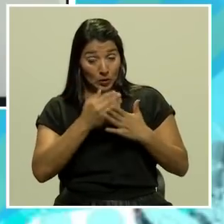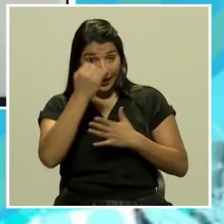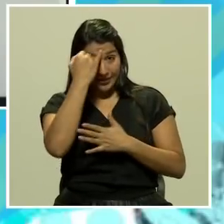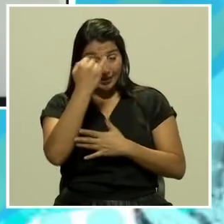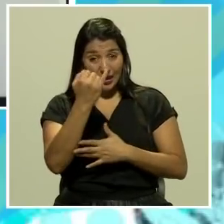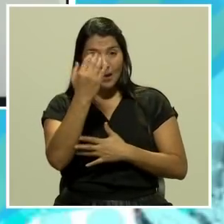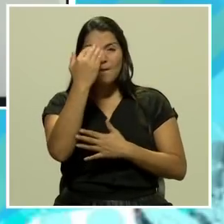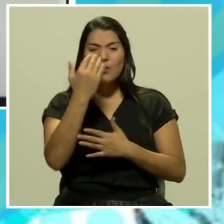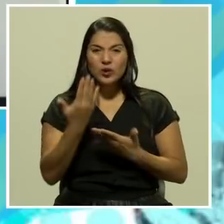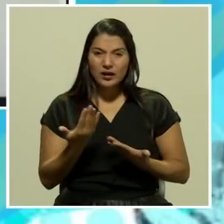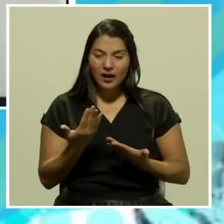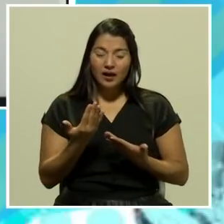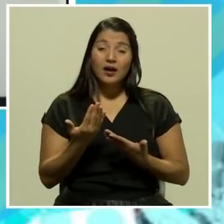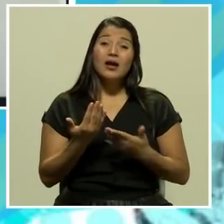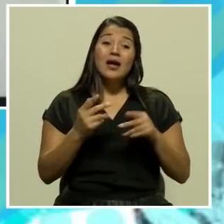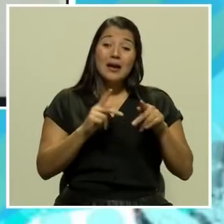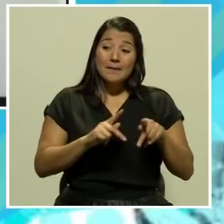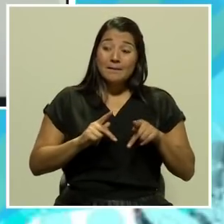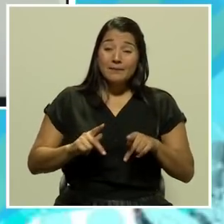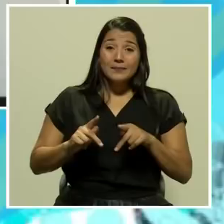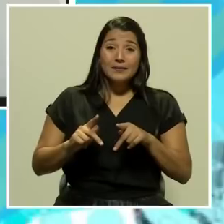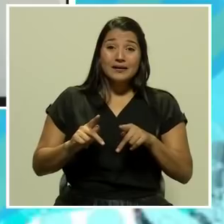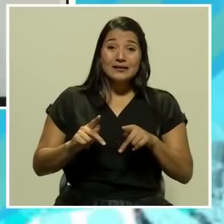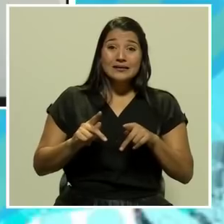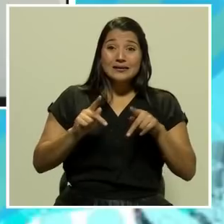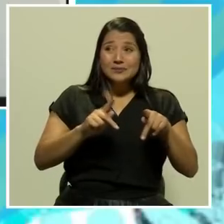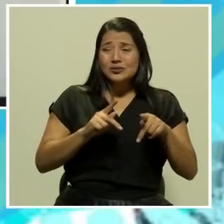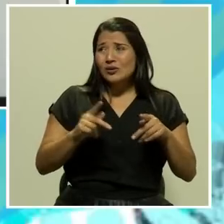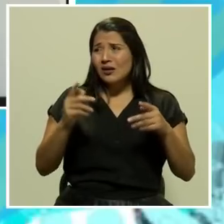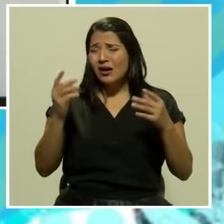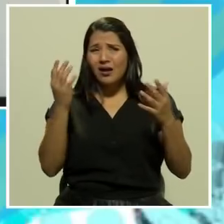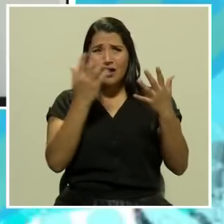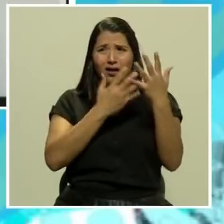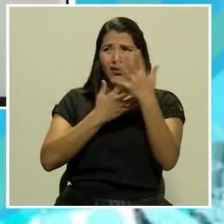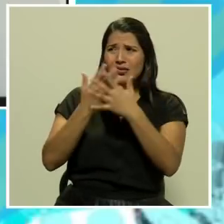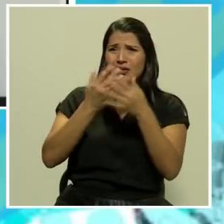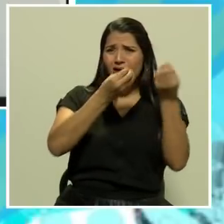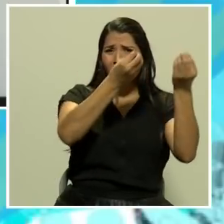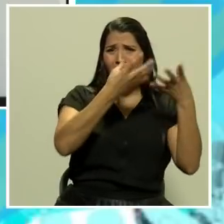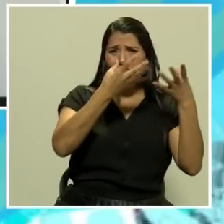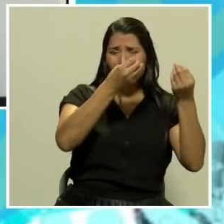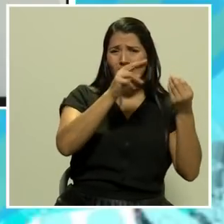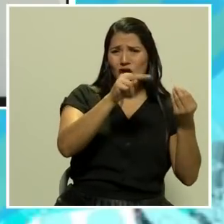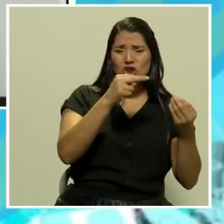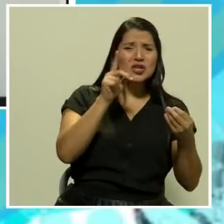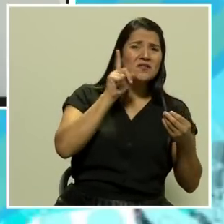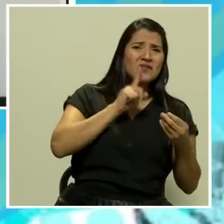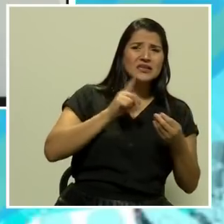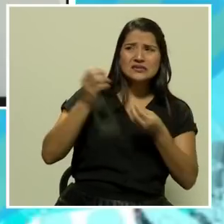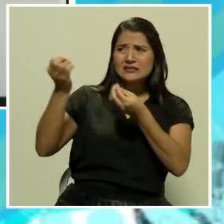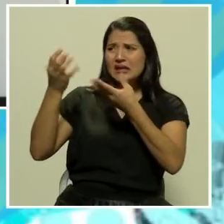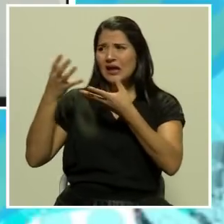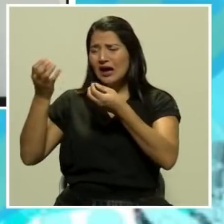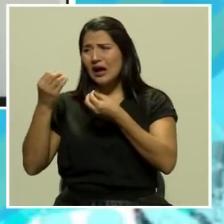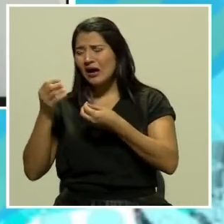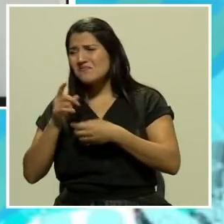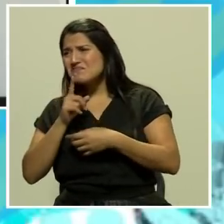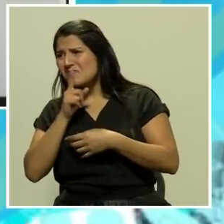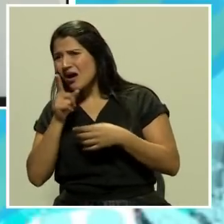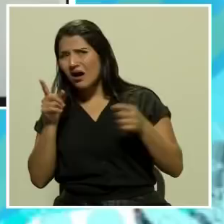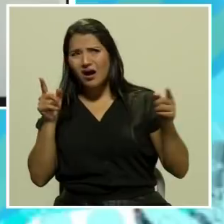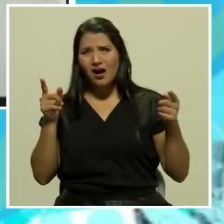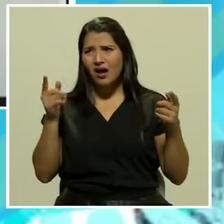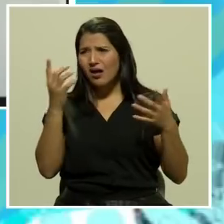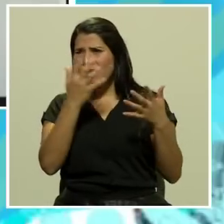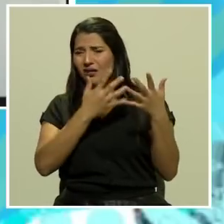tienen que luchar contra muchas noticias falsas e incluso contra instrucciones desde el gobierno que incitan a la gente